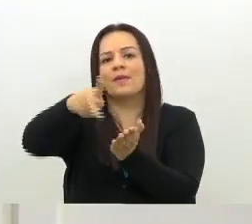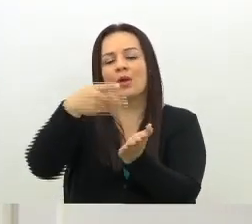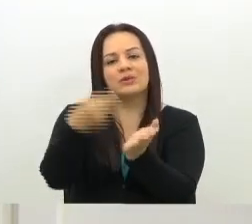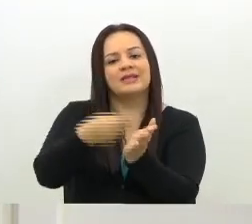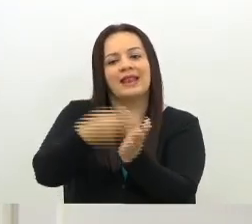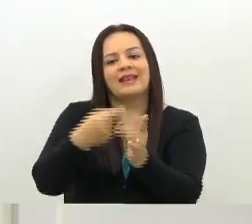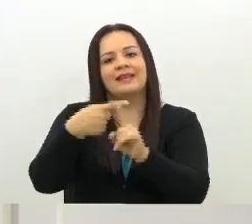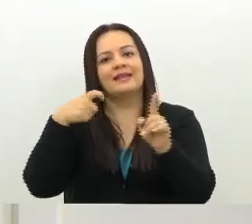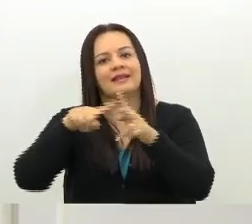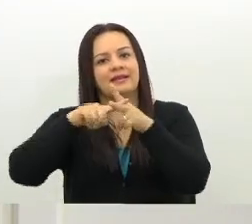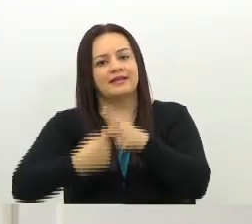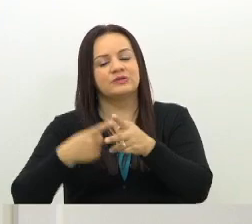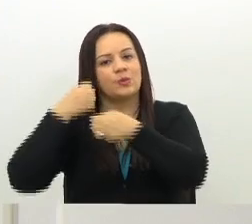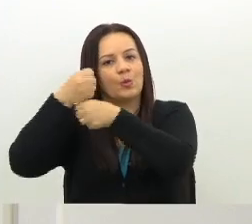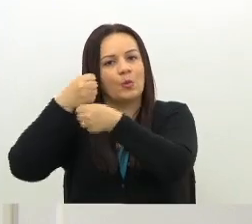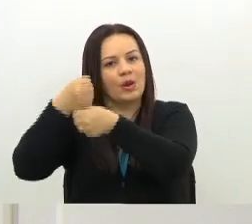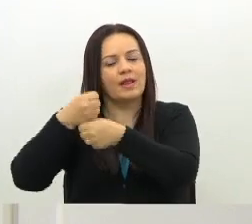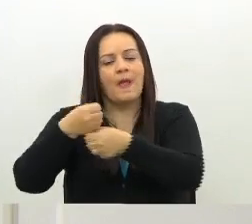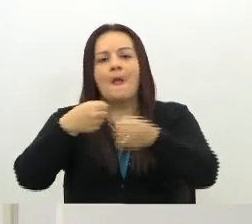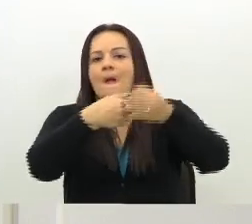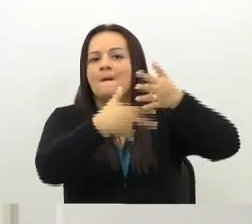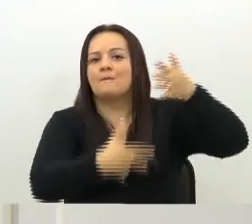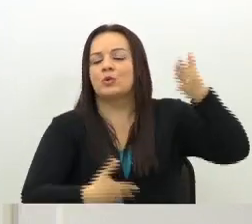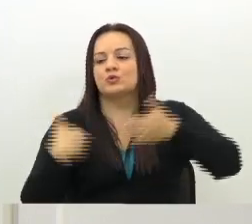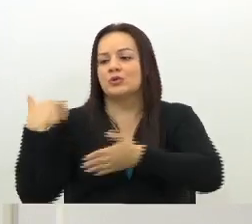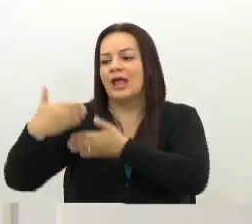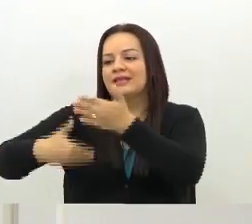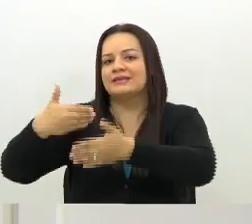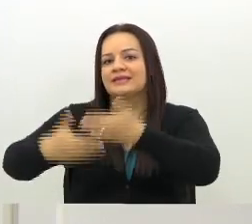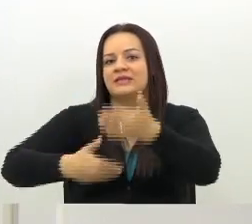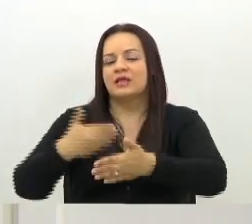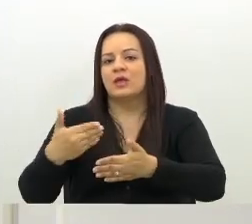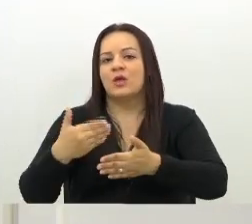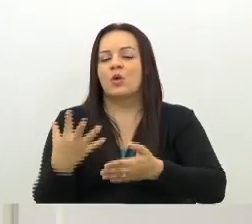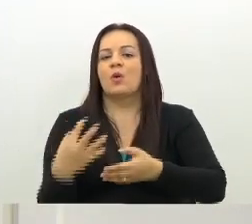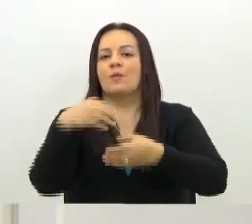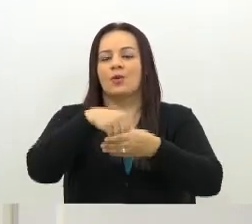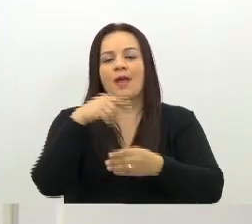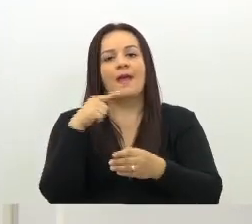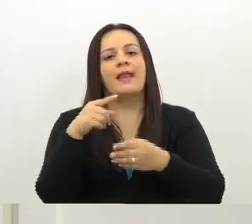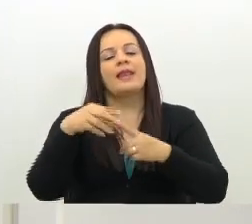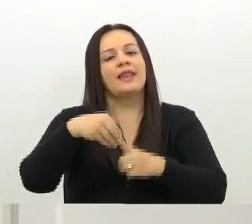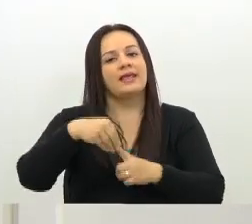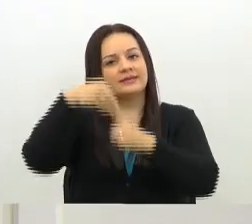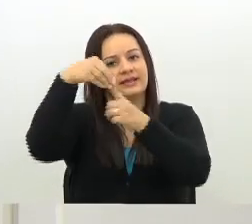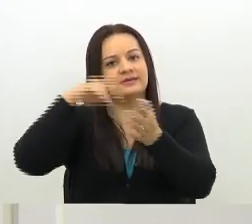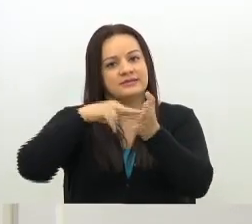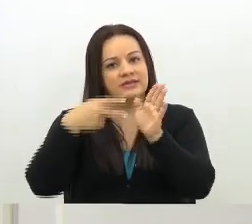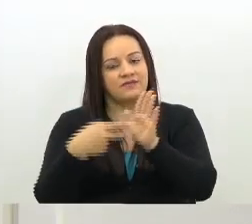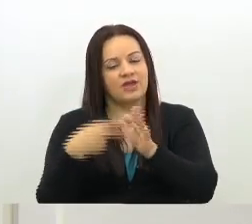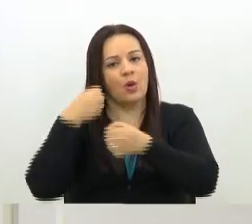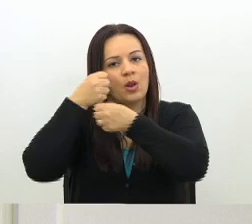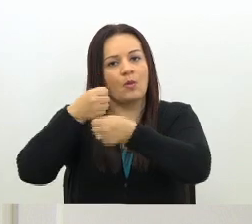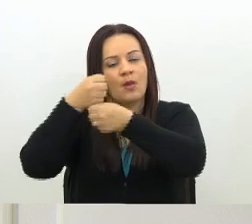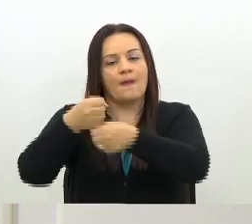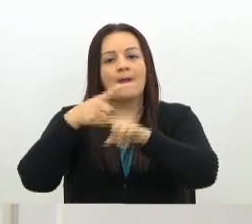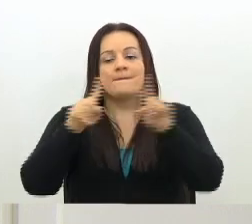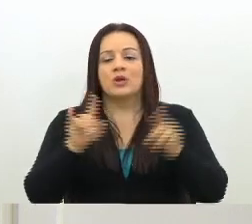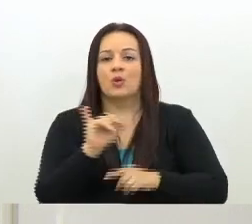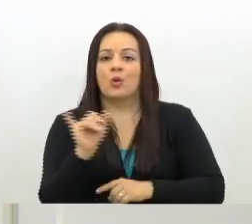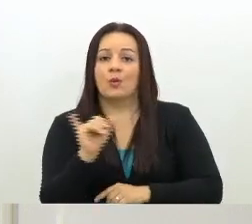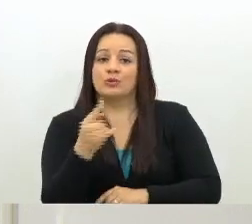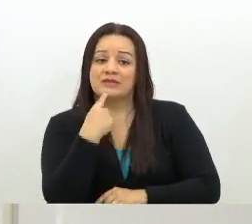el inicio de la huelga. Son muchos los antecedentes que comprueban esa esencia de la huelga, pero dado que fue mencionada con